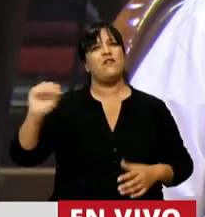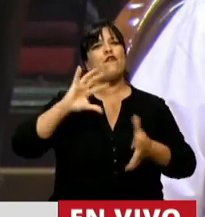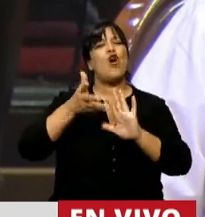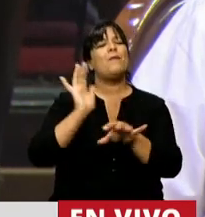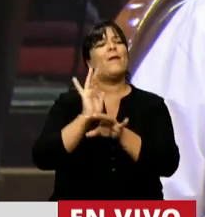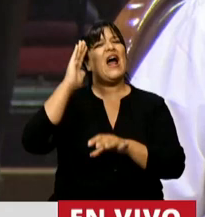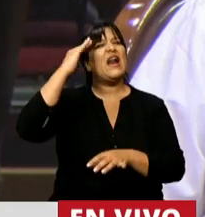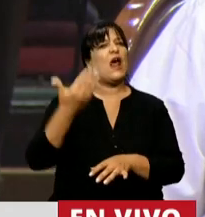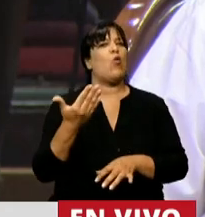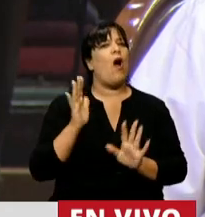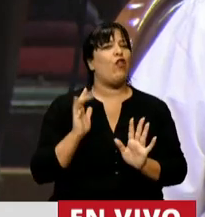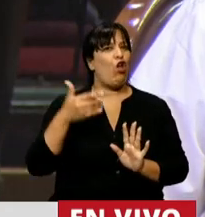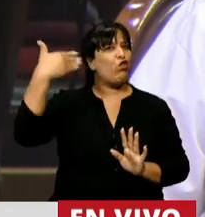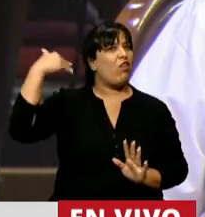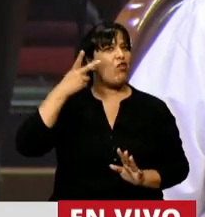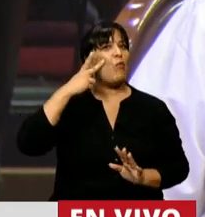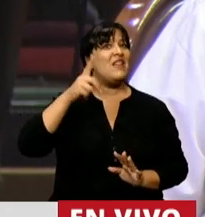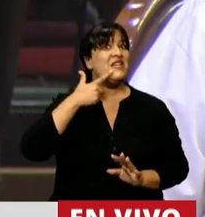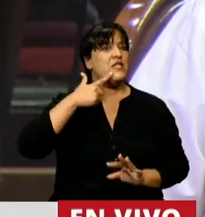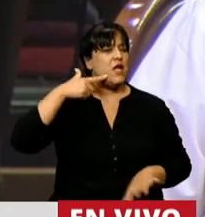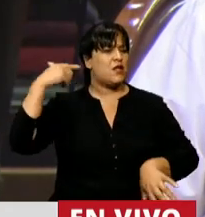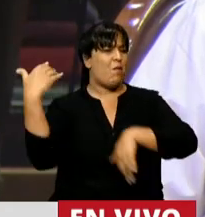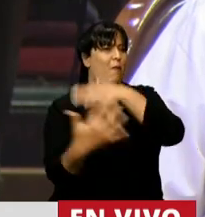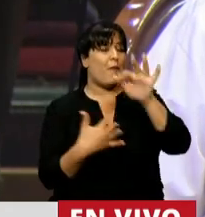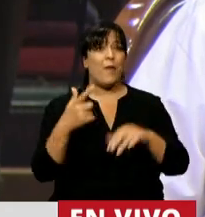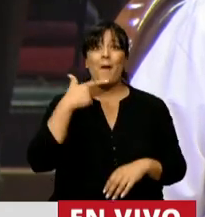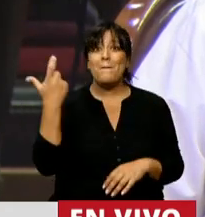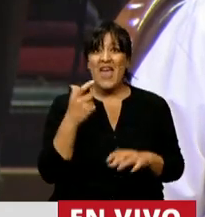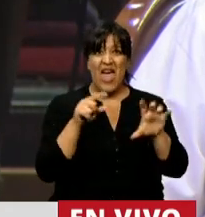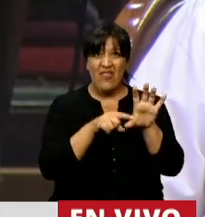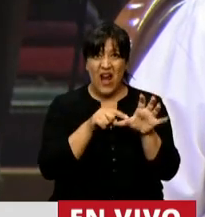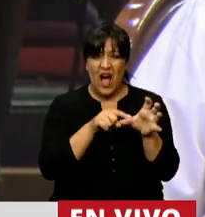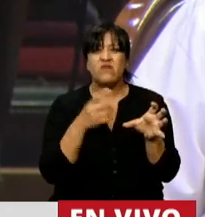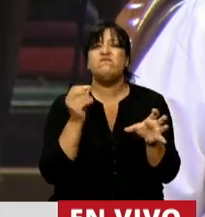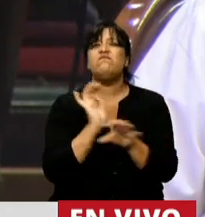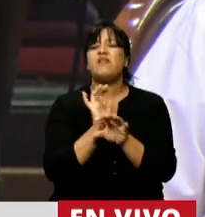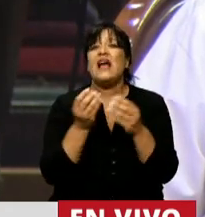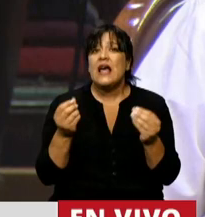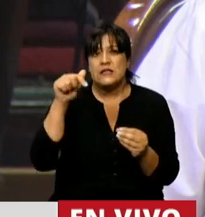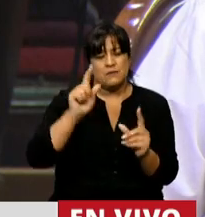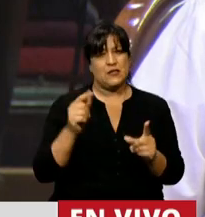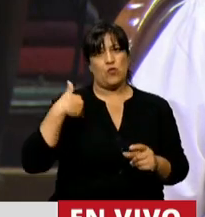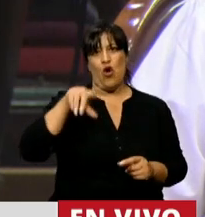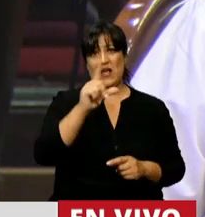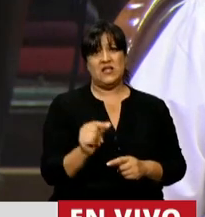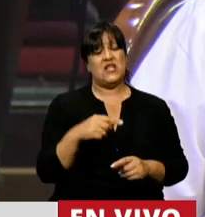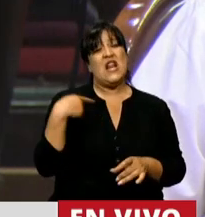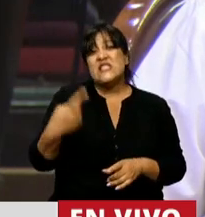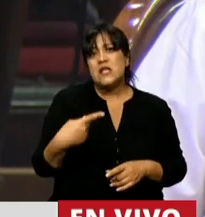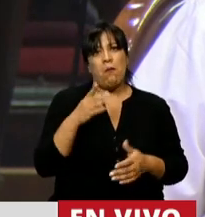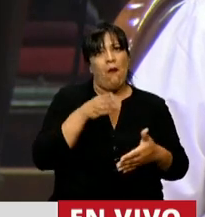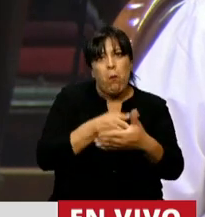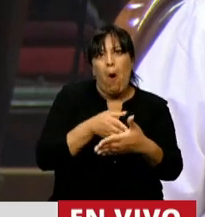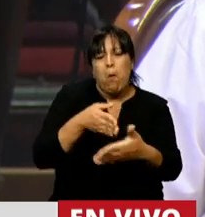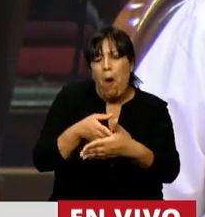como recuerdo, básicamente. Esta piedra, señor presidente, representa para mí lo que está pasando en la Argentina. Tropezamos todo el tiempo con la